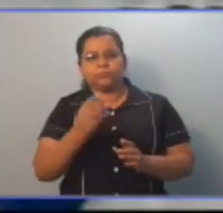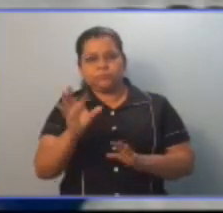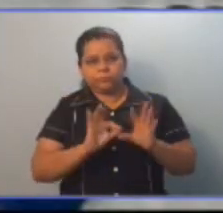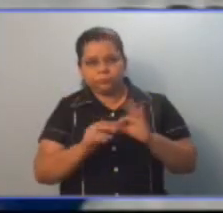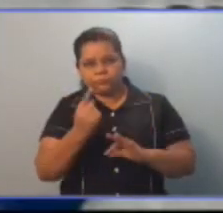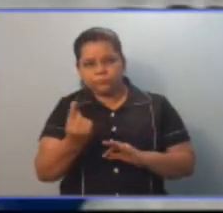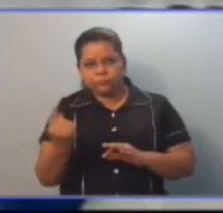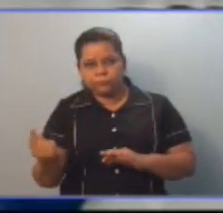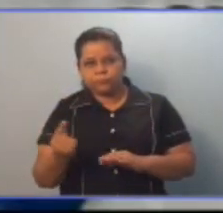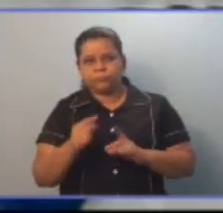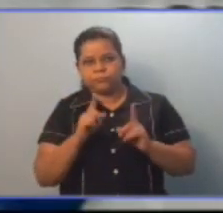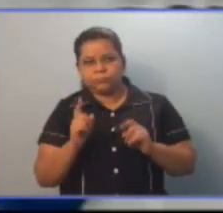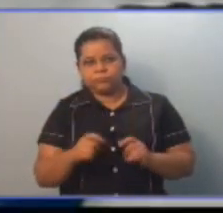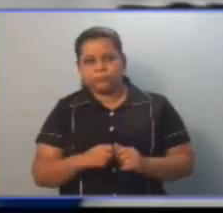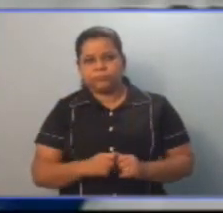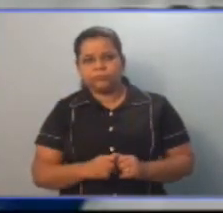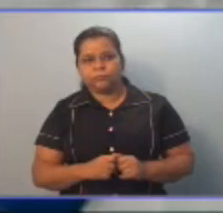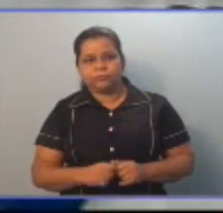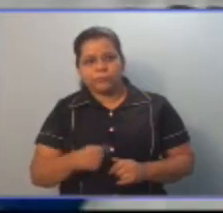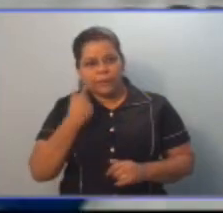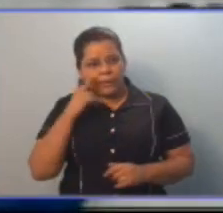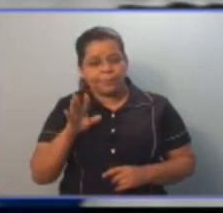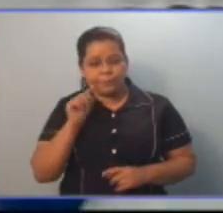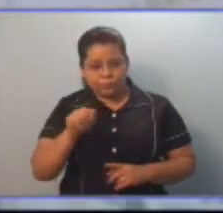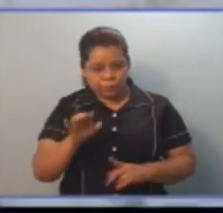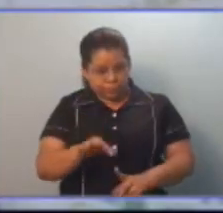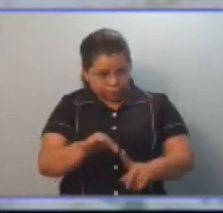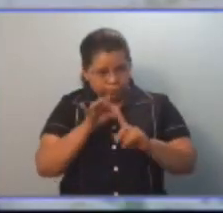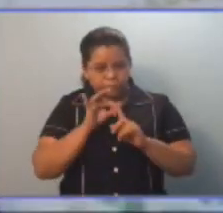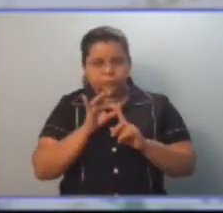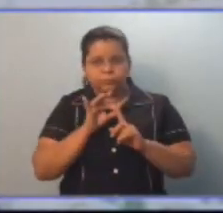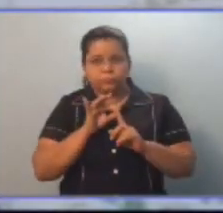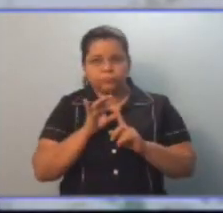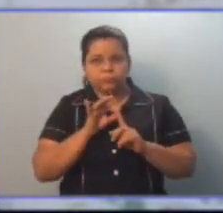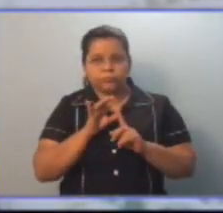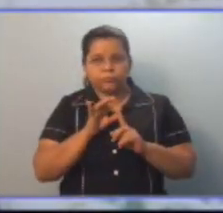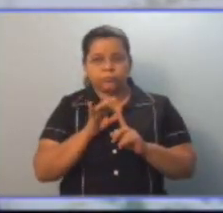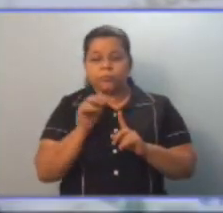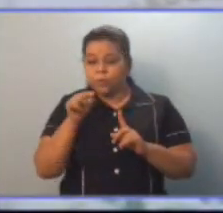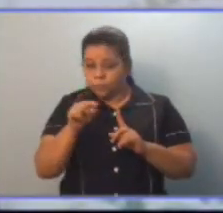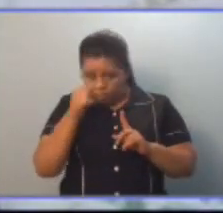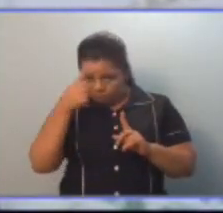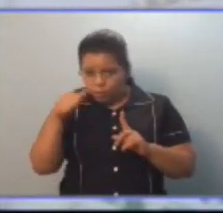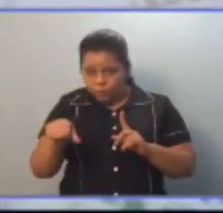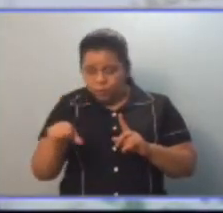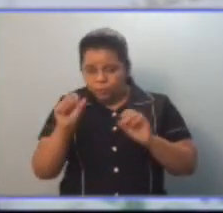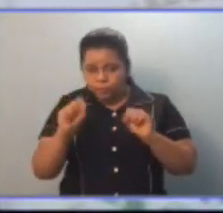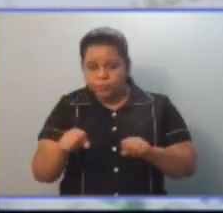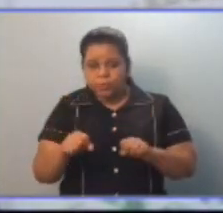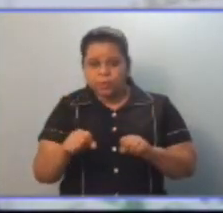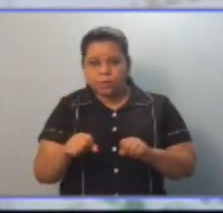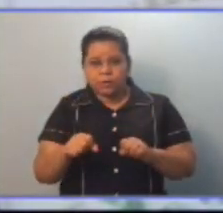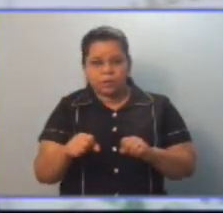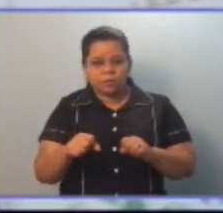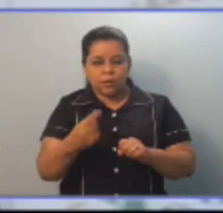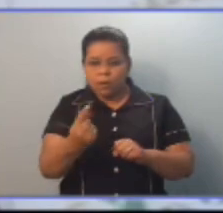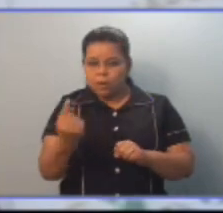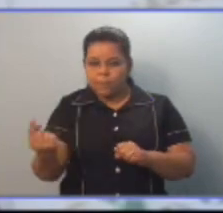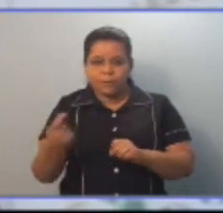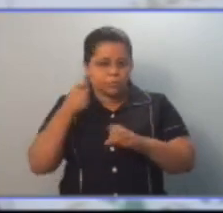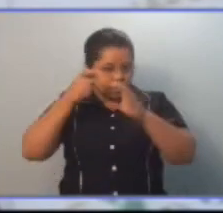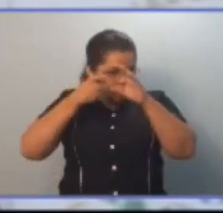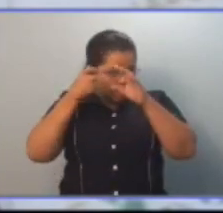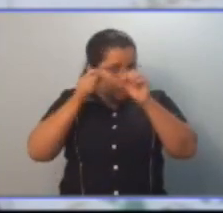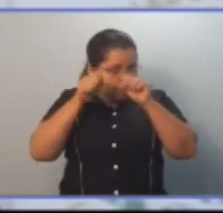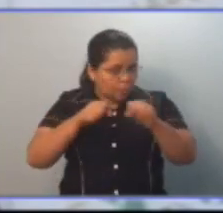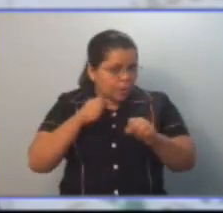presentes. Si usted fuera elegido magistrado, ¿estaría de acuerdo en abrir a la prensa los debates